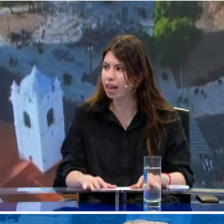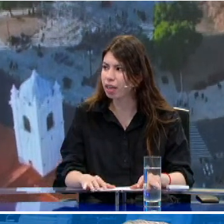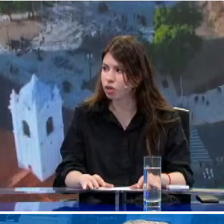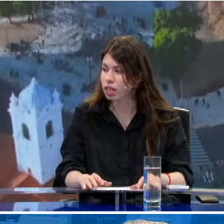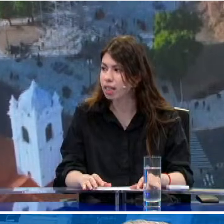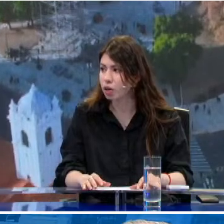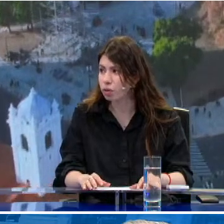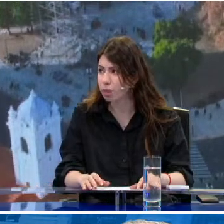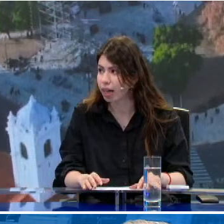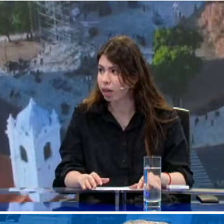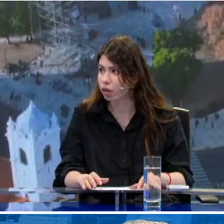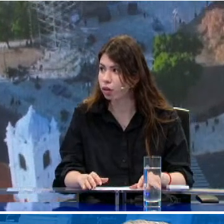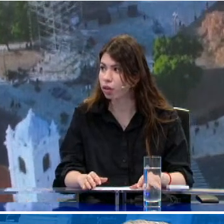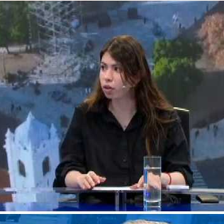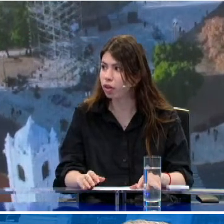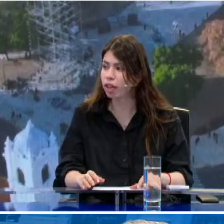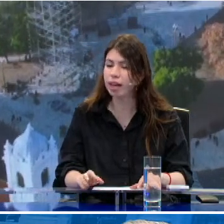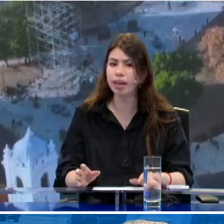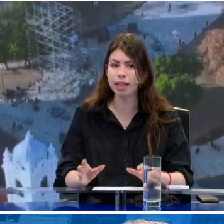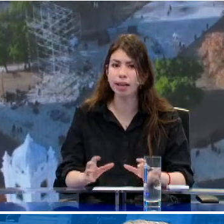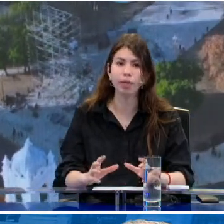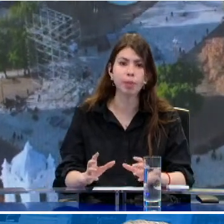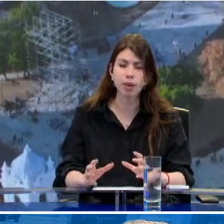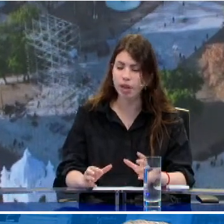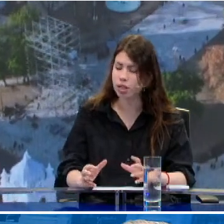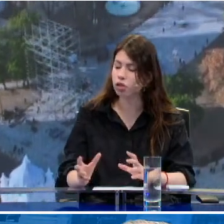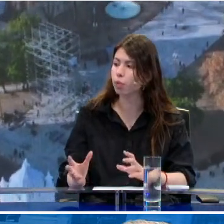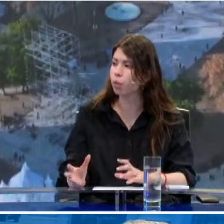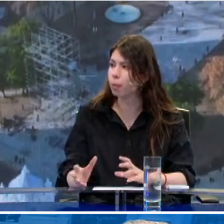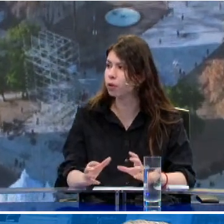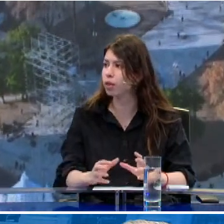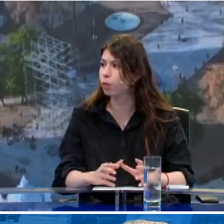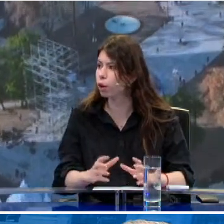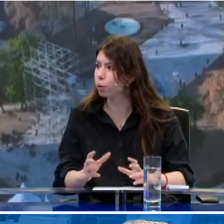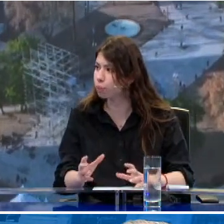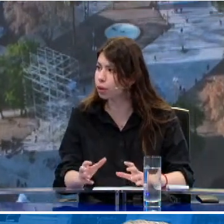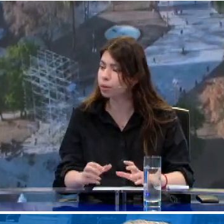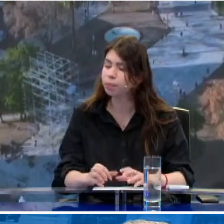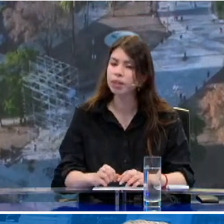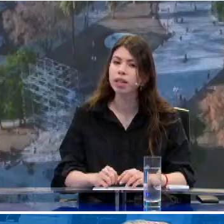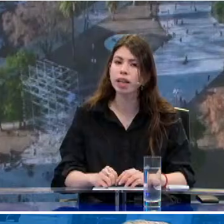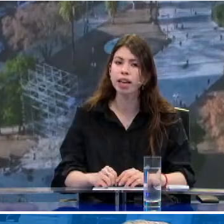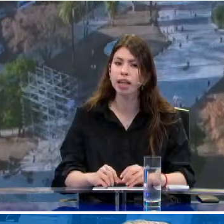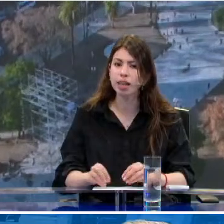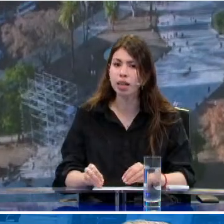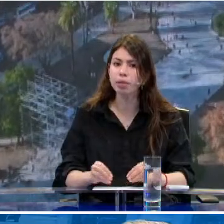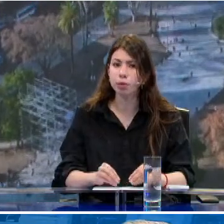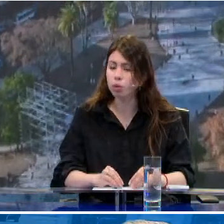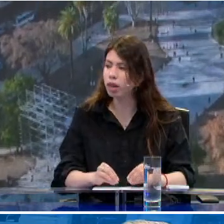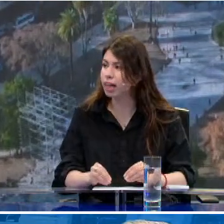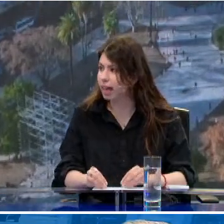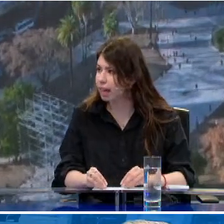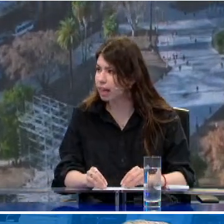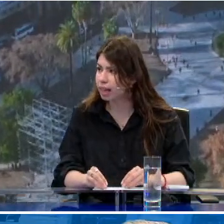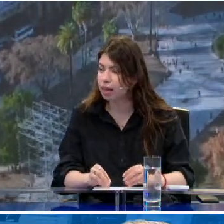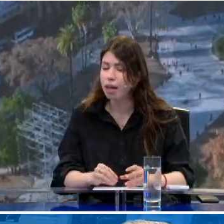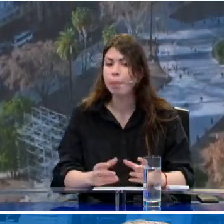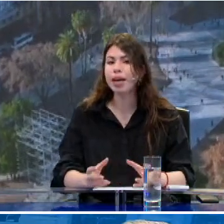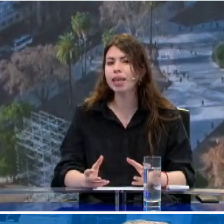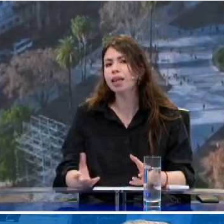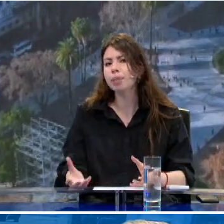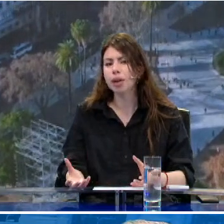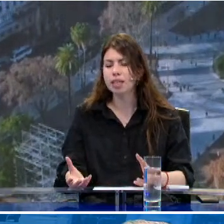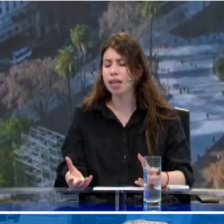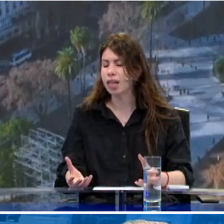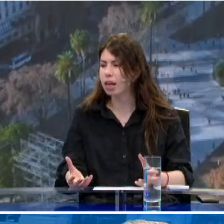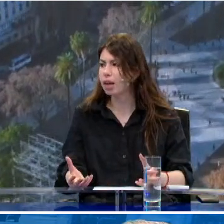la inocencia de los implicados, ¿no? Lo de esta famosa frase, yo pongo mis manos en el fuego por, y Lule y Karina, más que